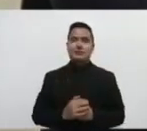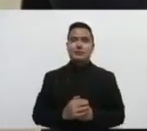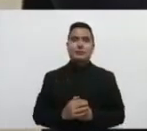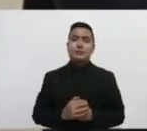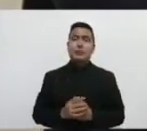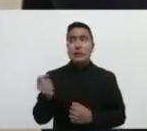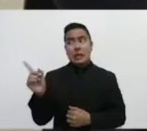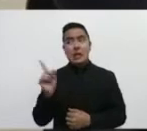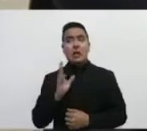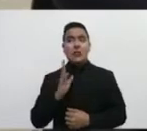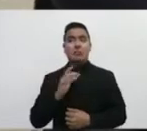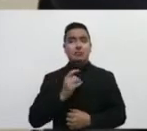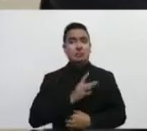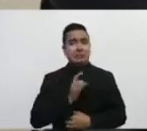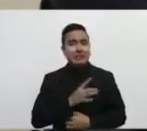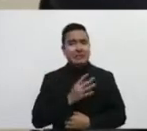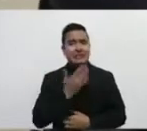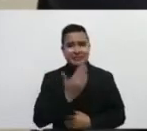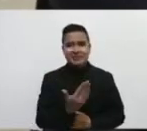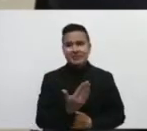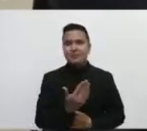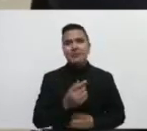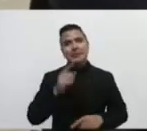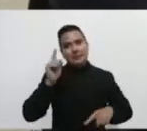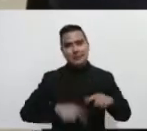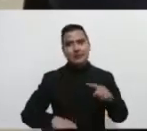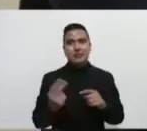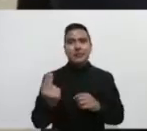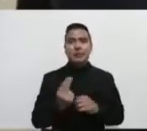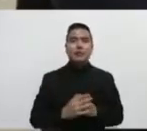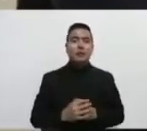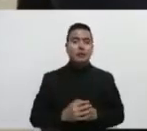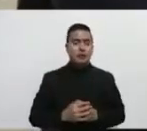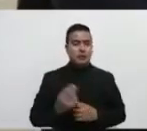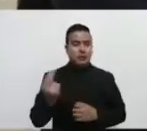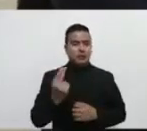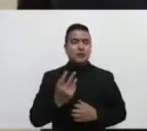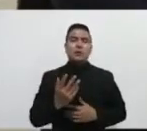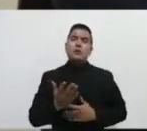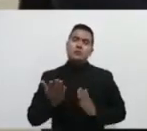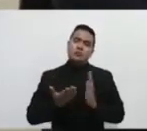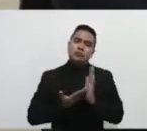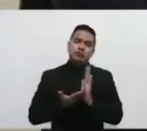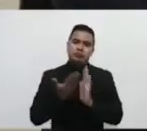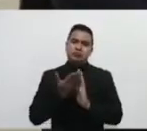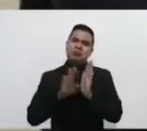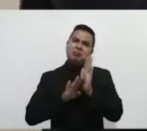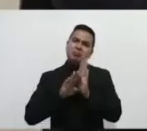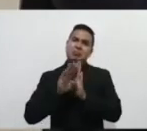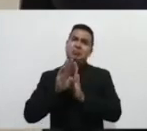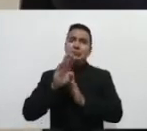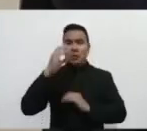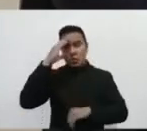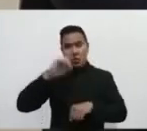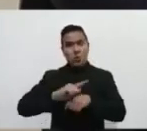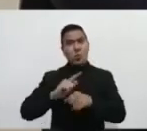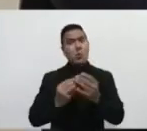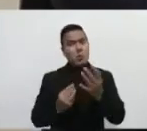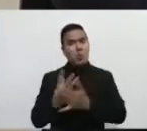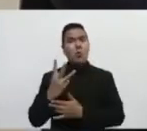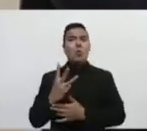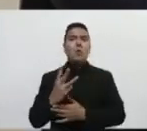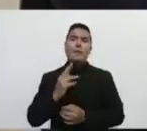participar pues no lo hagan, ¿no? Claro. O tengan algún tipo de miedo. Entonces tenemos que ir construyendo, yo siempre digo,